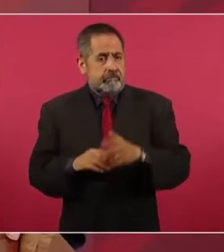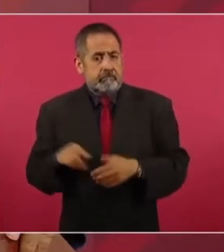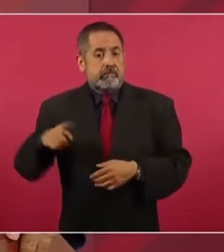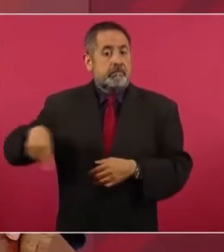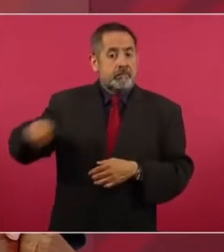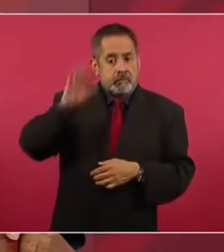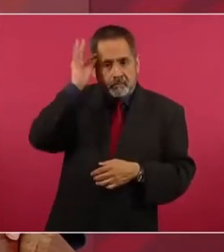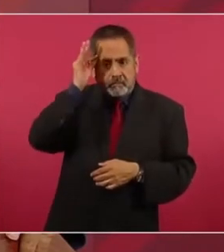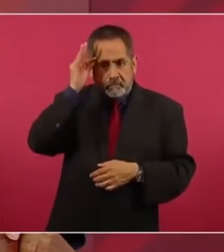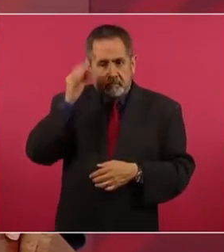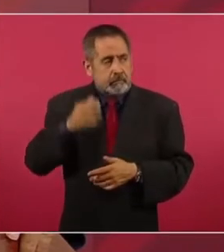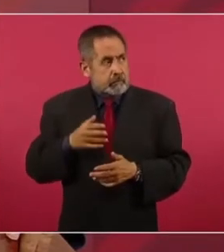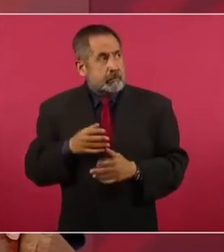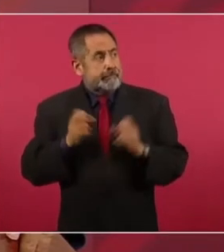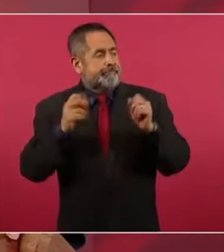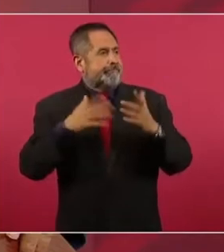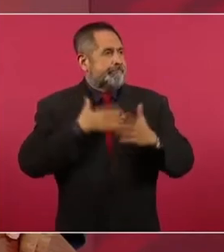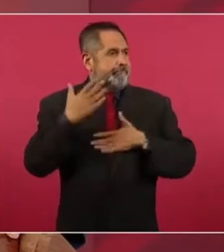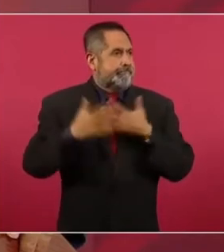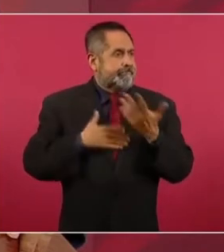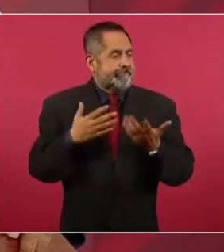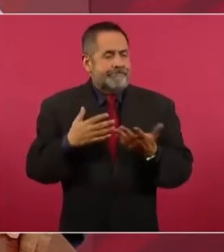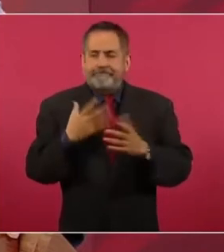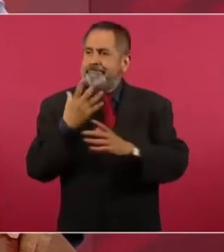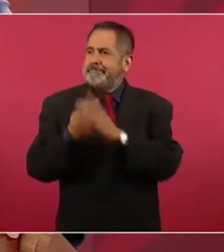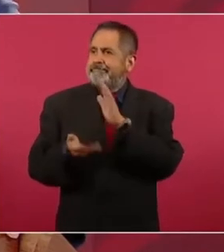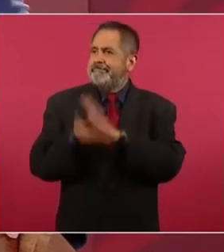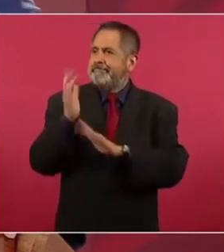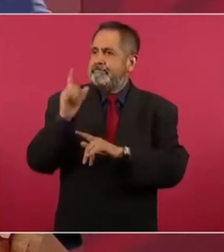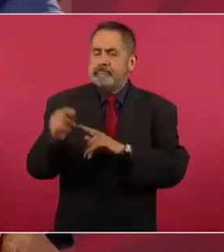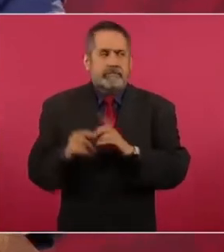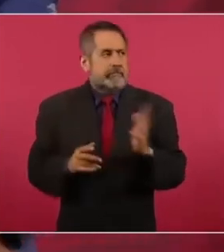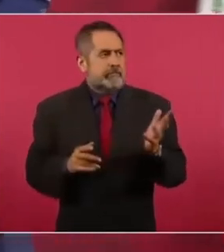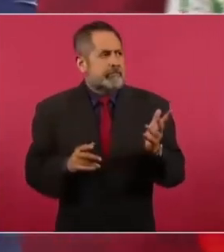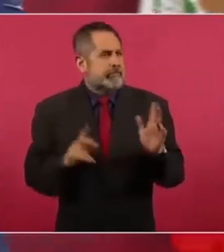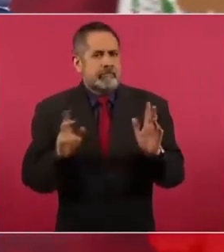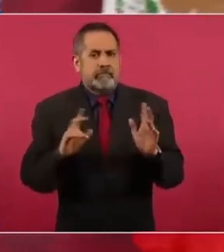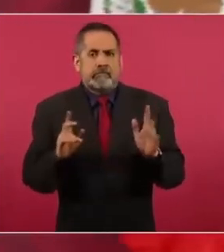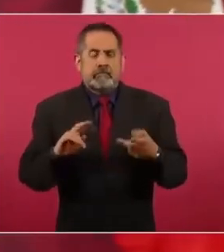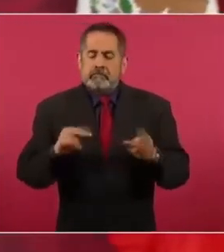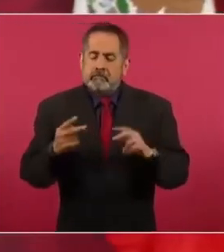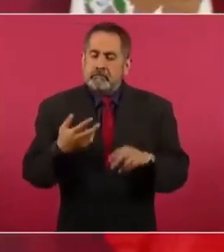Y los peones, en vez de alegrarse, se ponían a llorar,